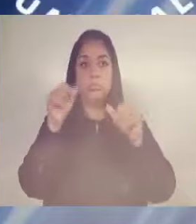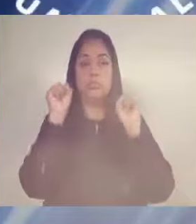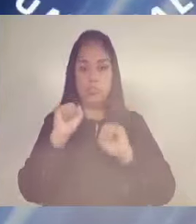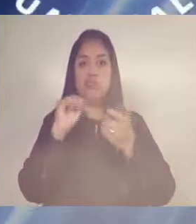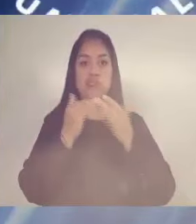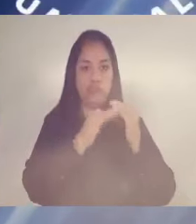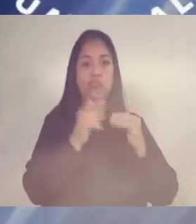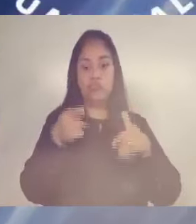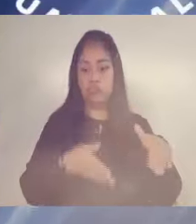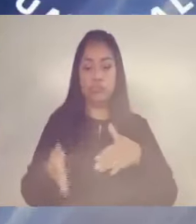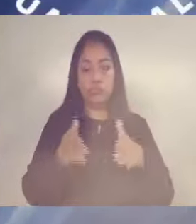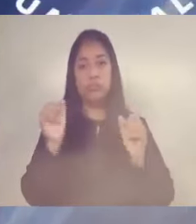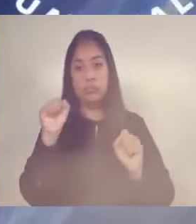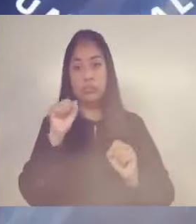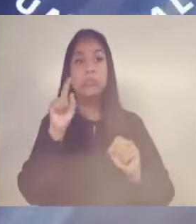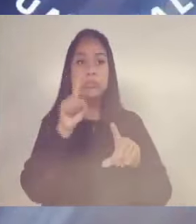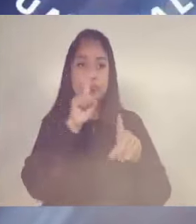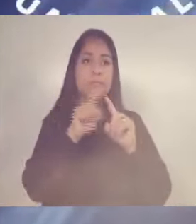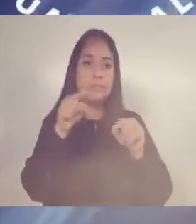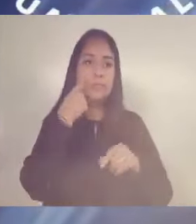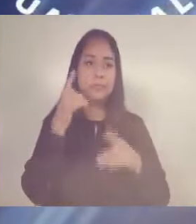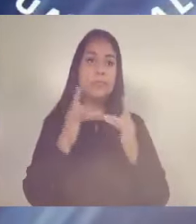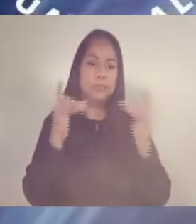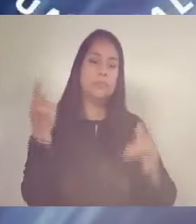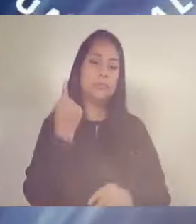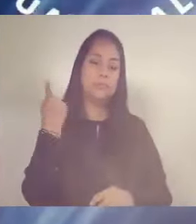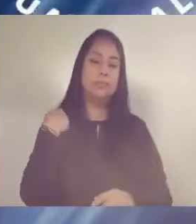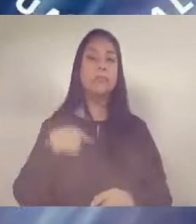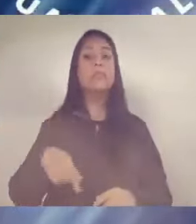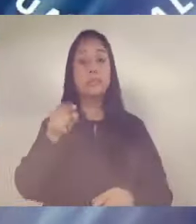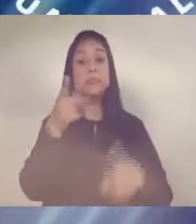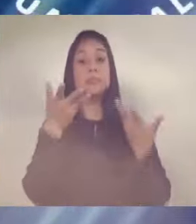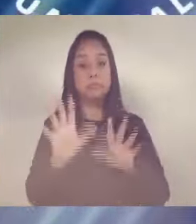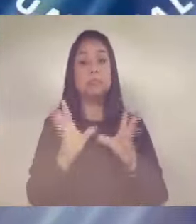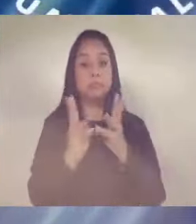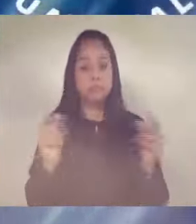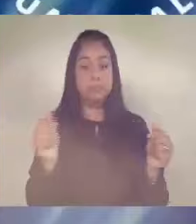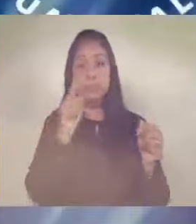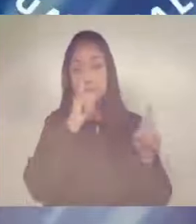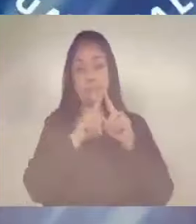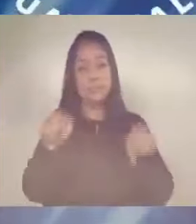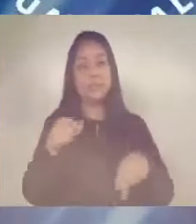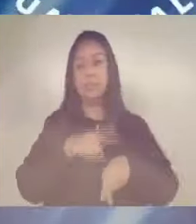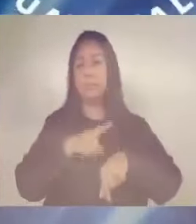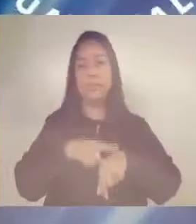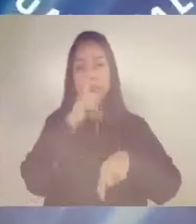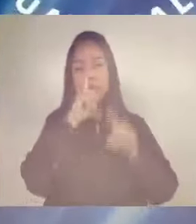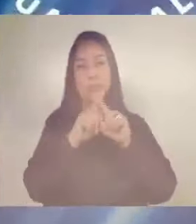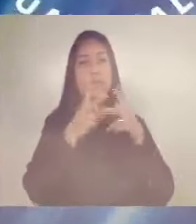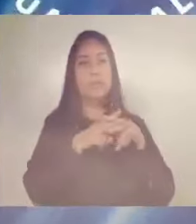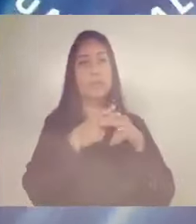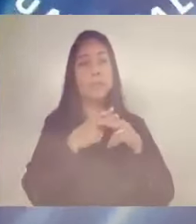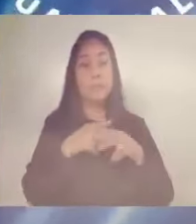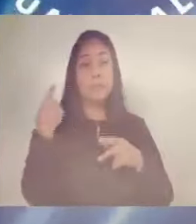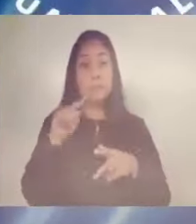comunidad y sus caminos. Pues es un puente muy importante para ellos. Esto se pudo resolver, y dado que el tiempo de reparación para abrir